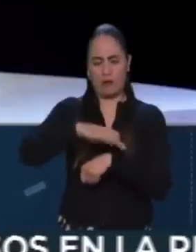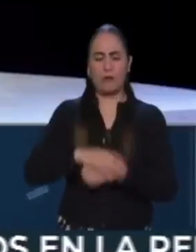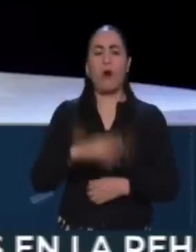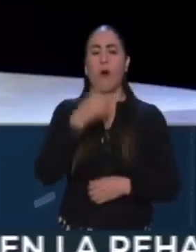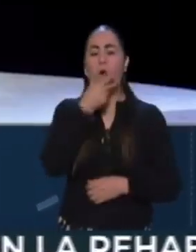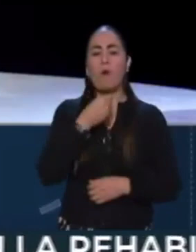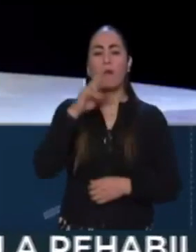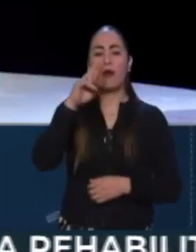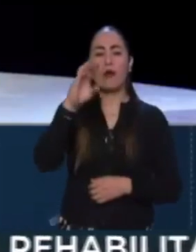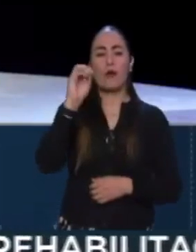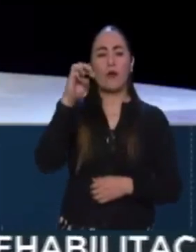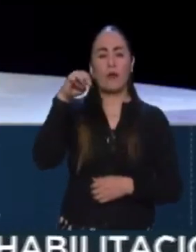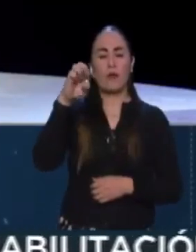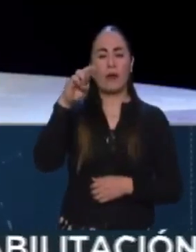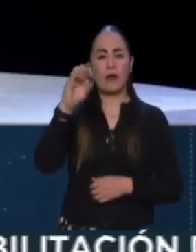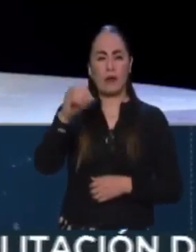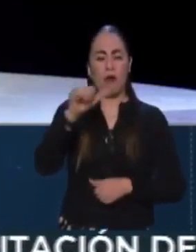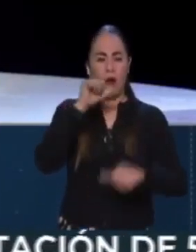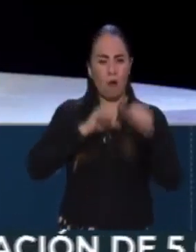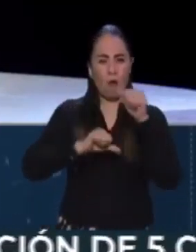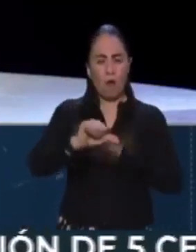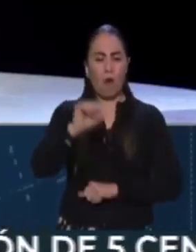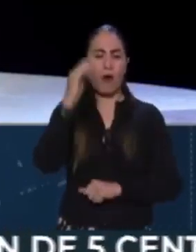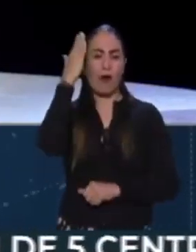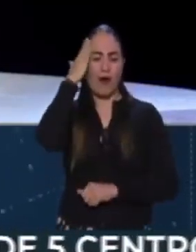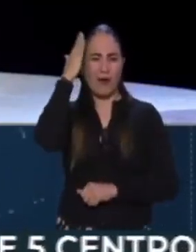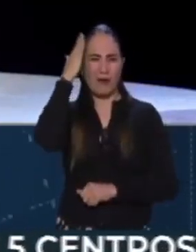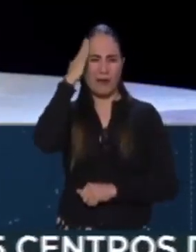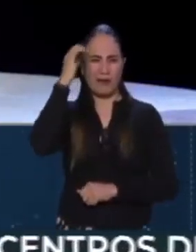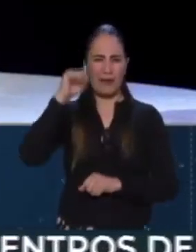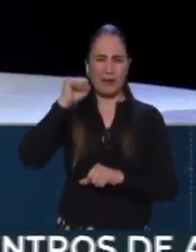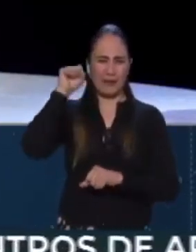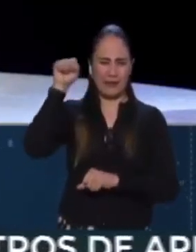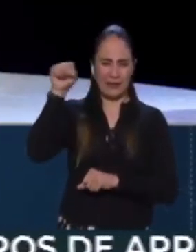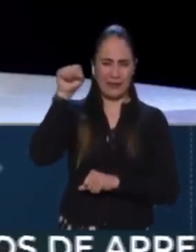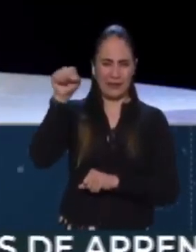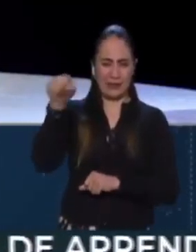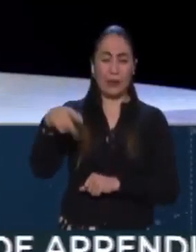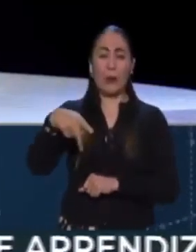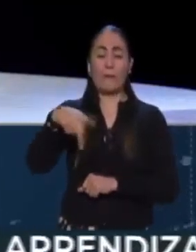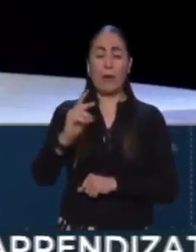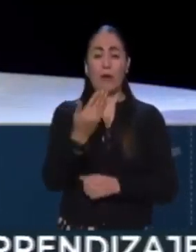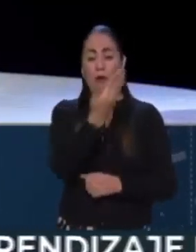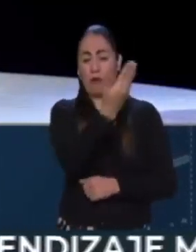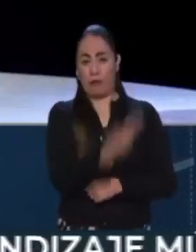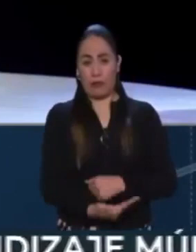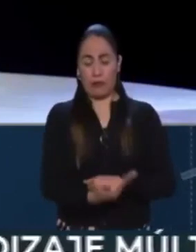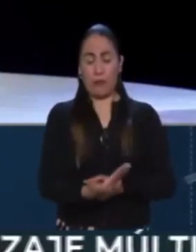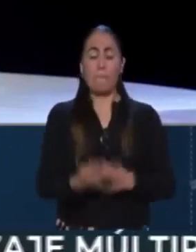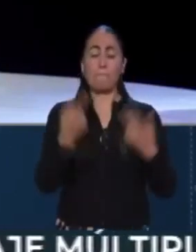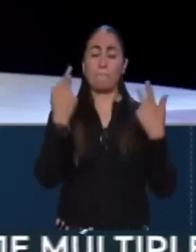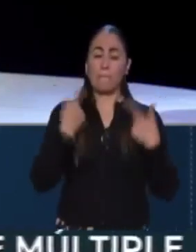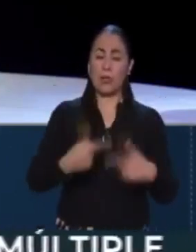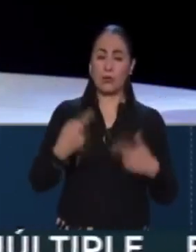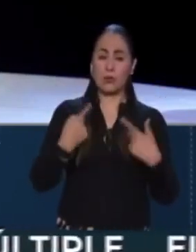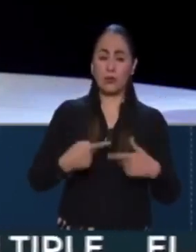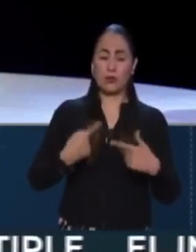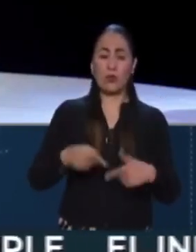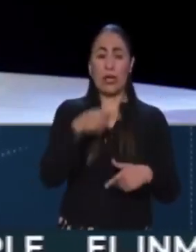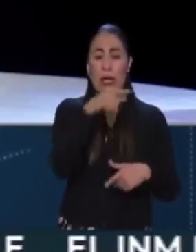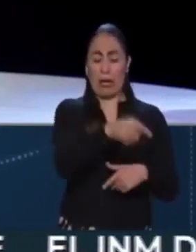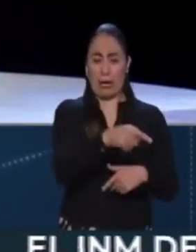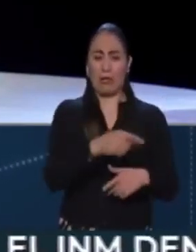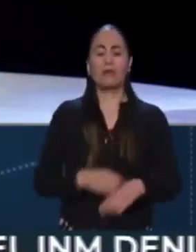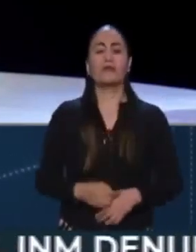Romero Deschamps asume este liderazgo, no sin antes decir que era el personaje que le cargaba el